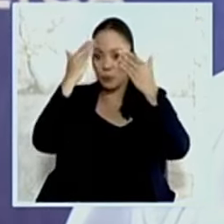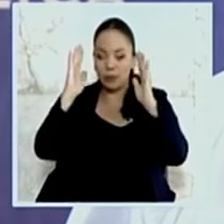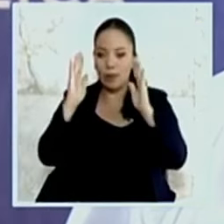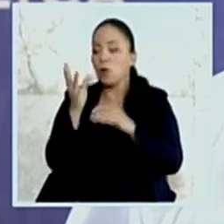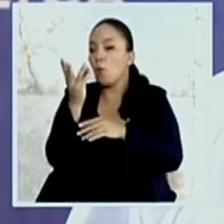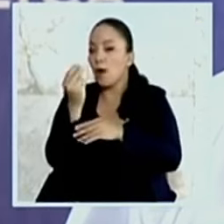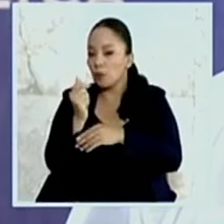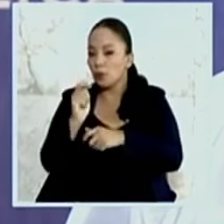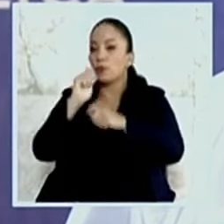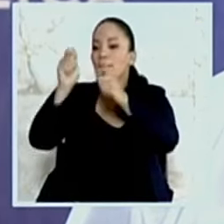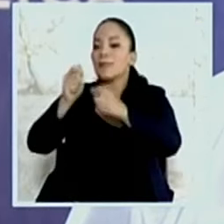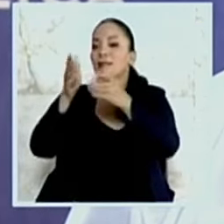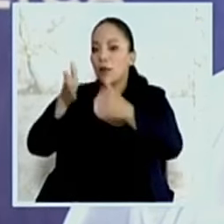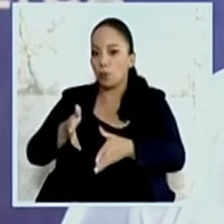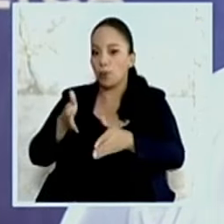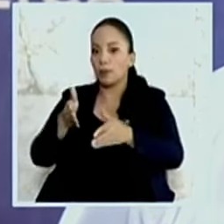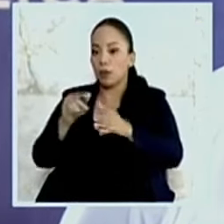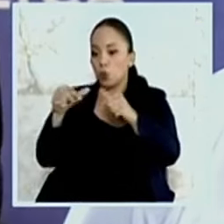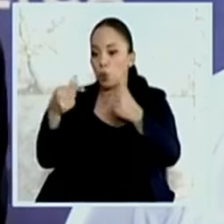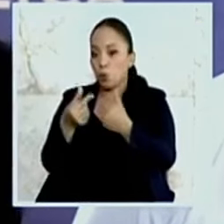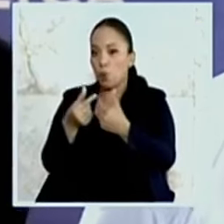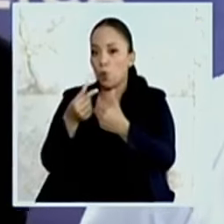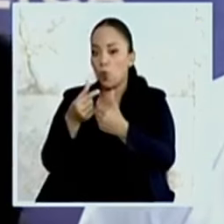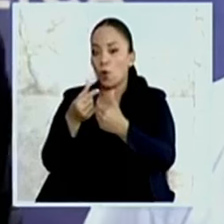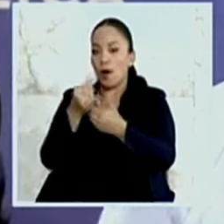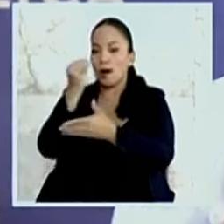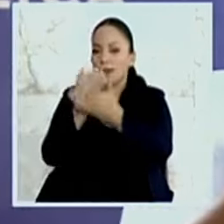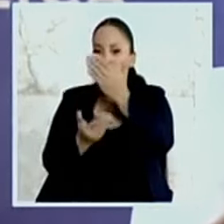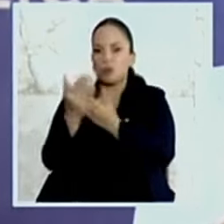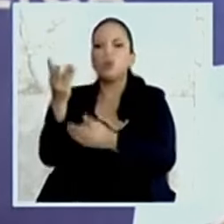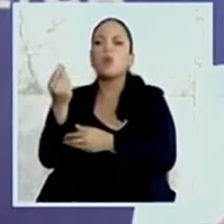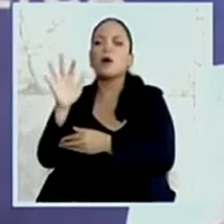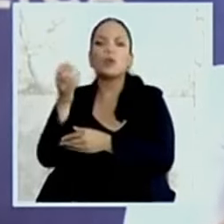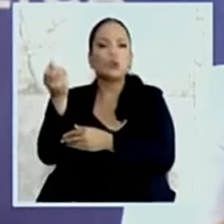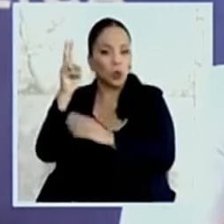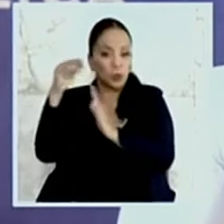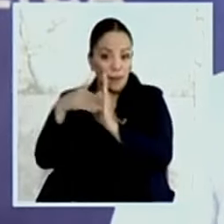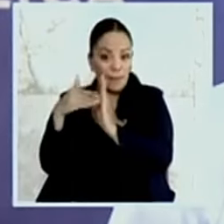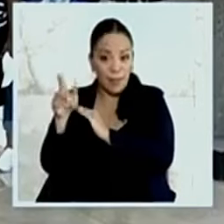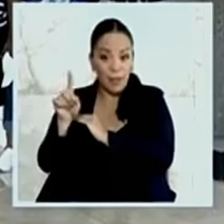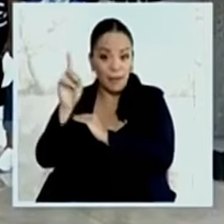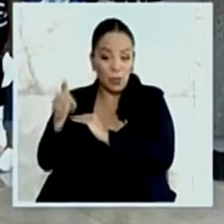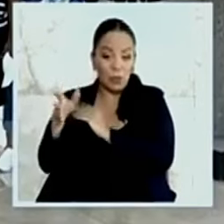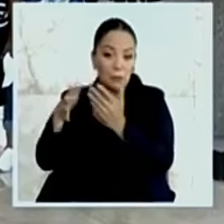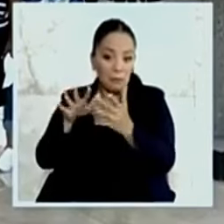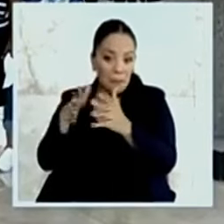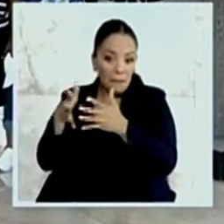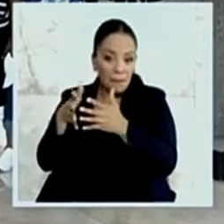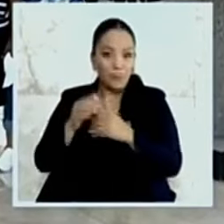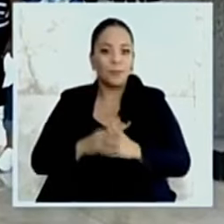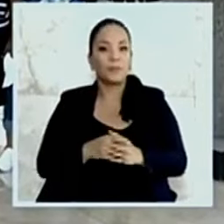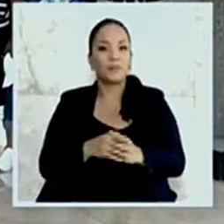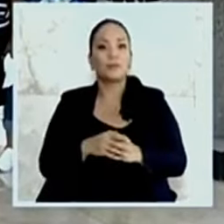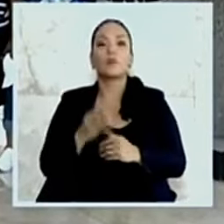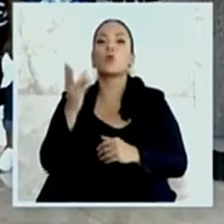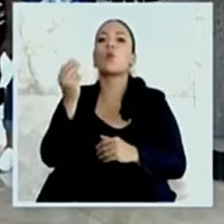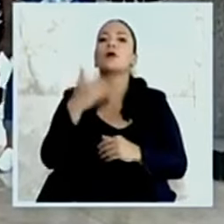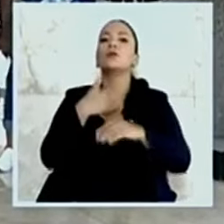Contreras, un dirigente pescador muy importante de Costa Rica, yo no sé si todavía no se sabe cuántos